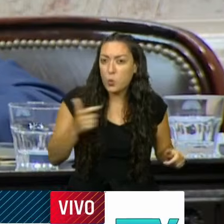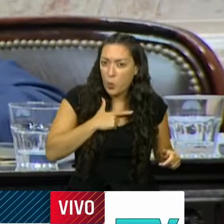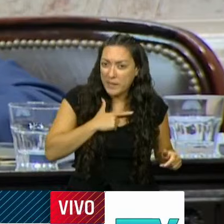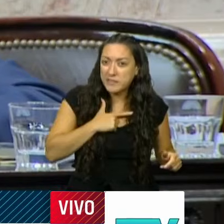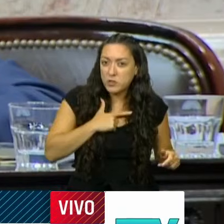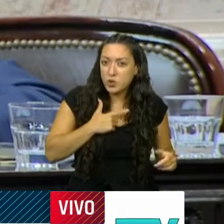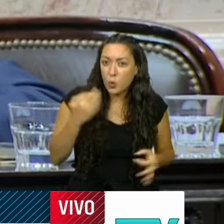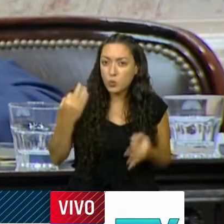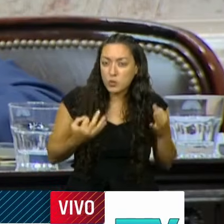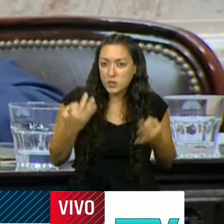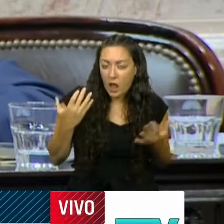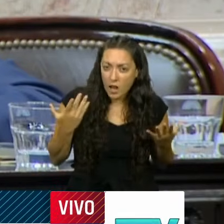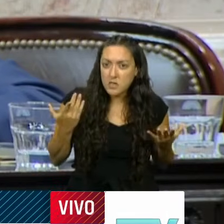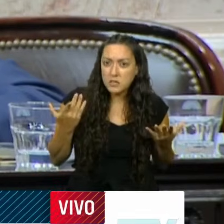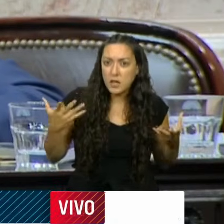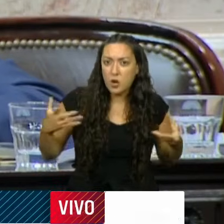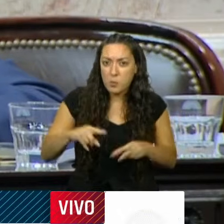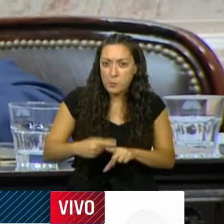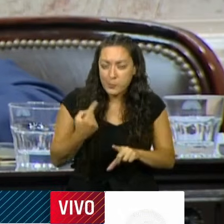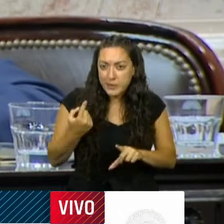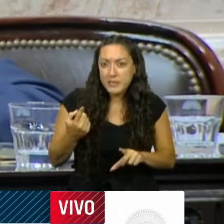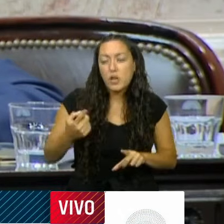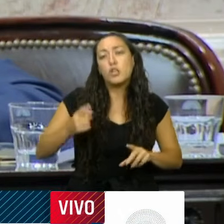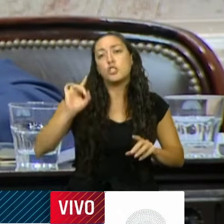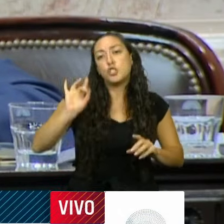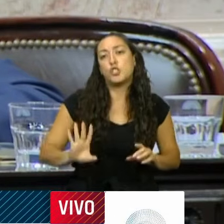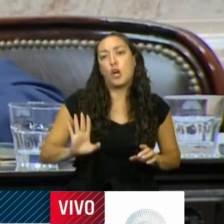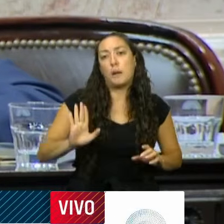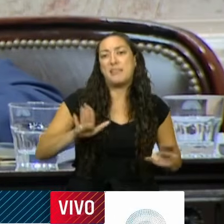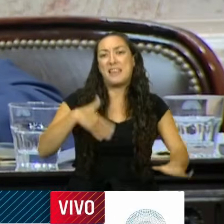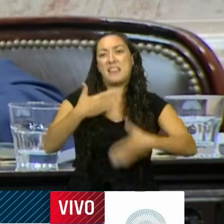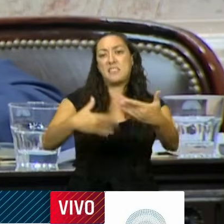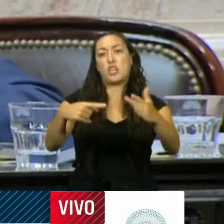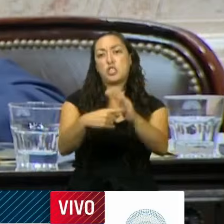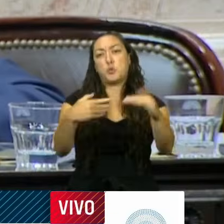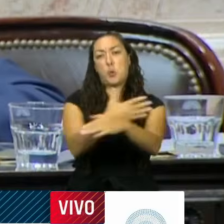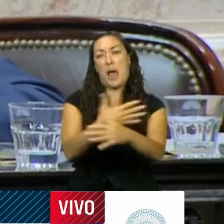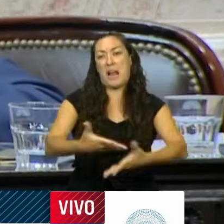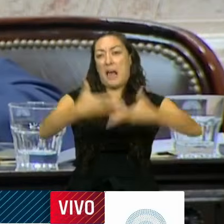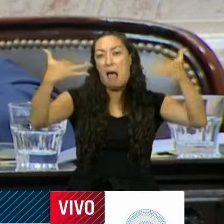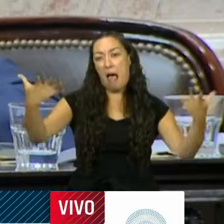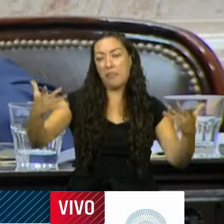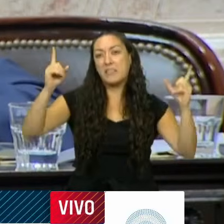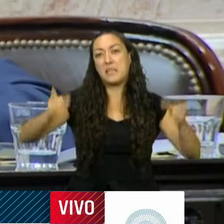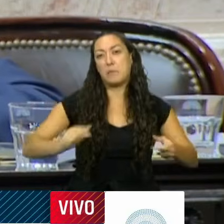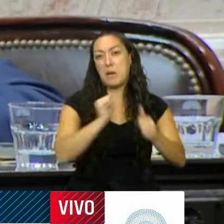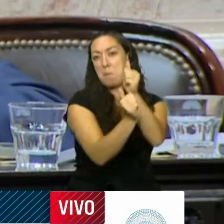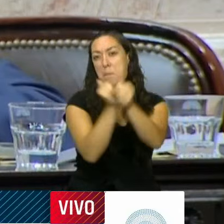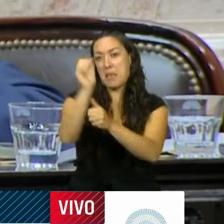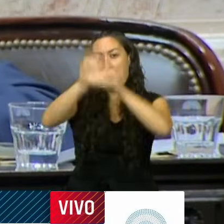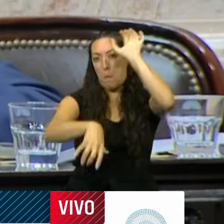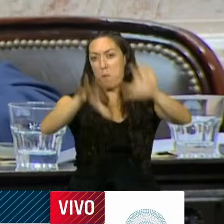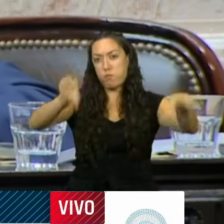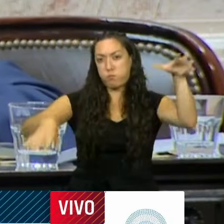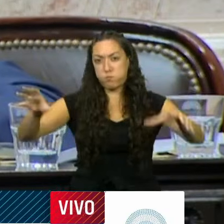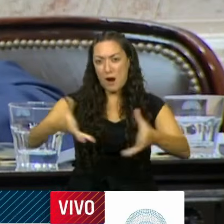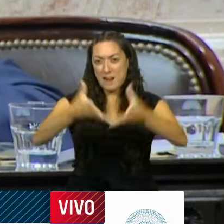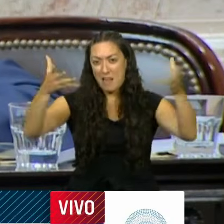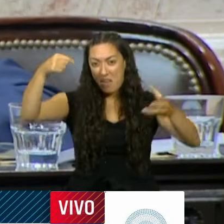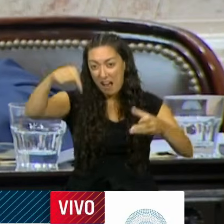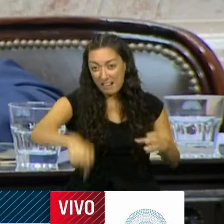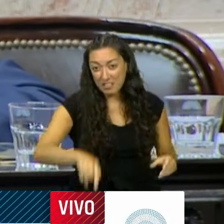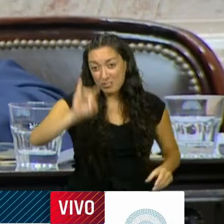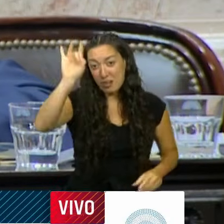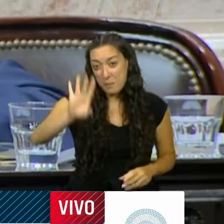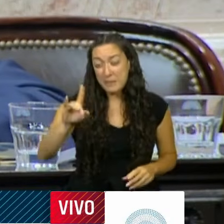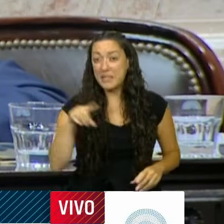justicialistas, que solo miran el desarrollo de esta gran ciudad y de las grandes empresas que acá se instalaron. A nosotros